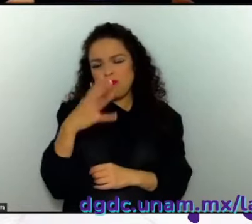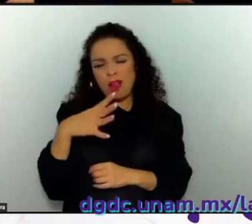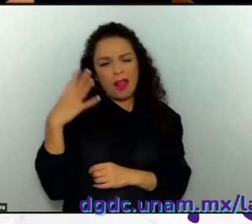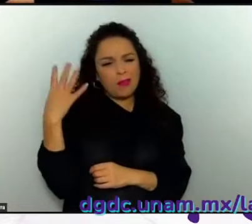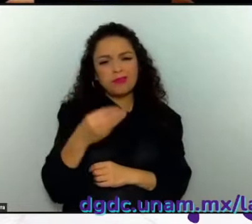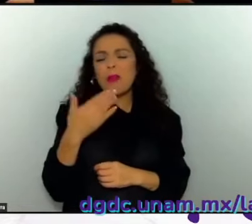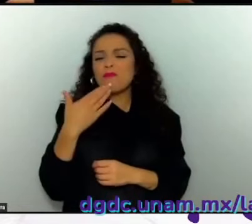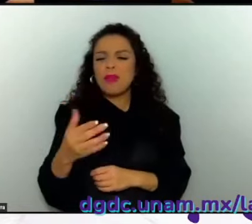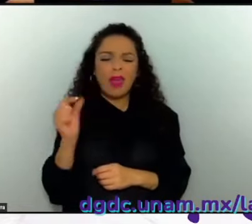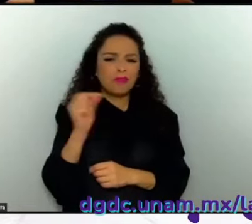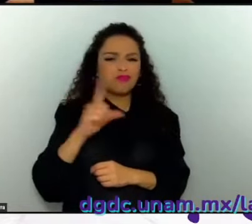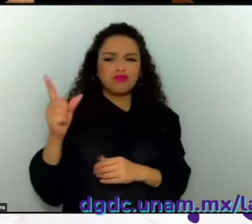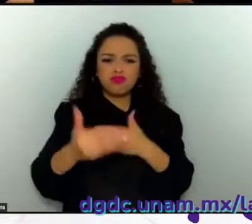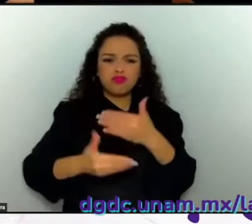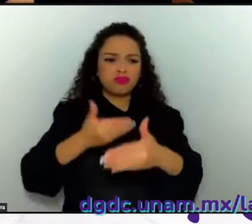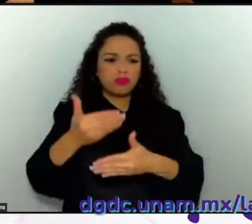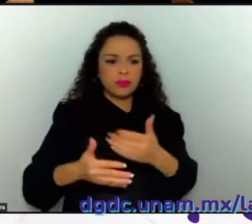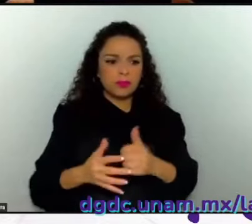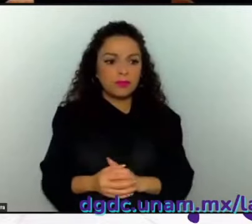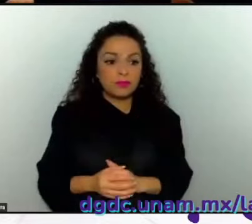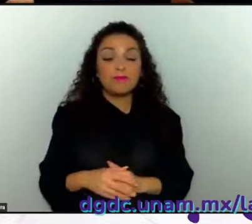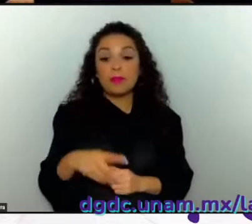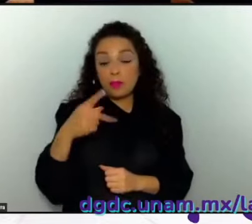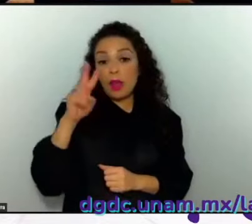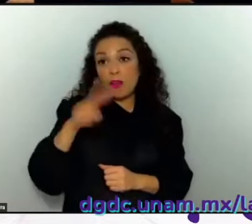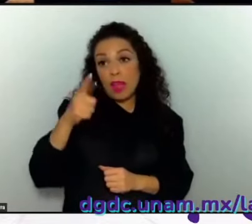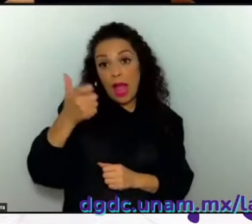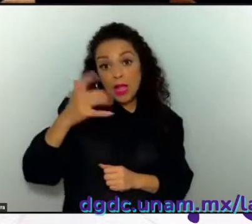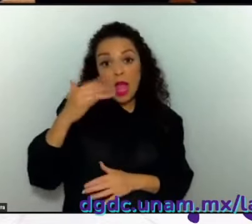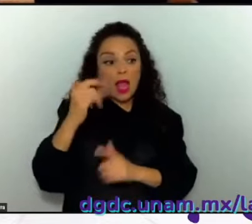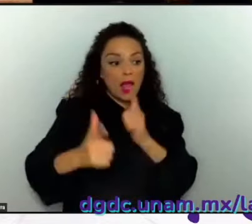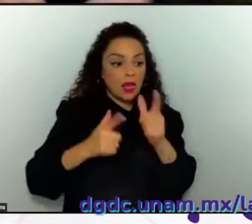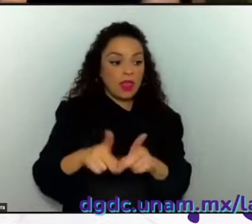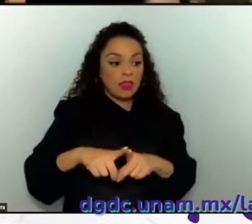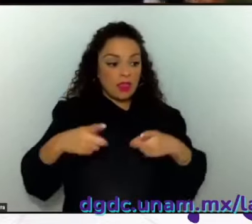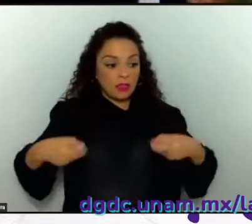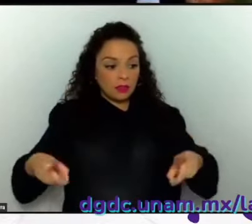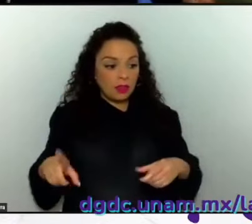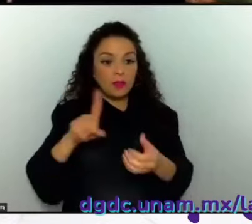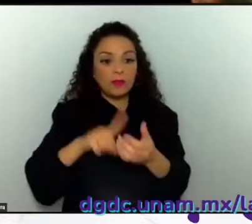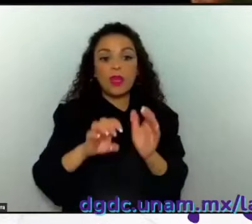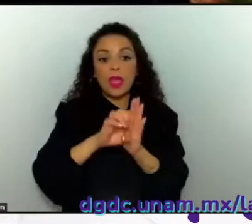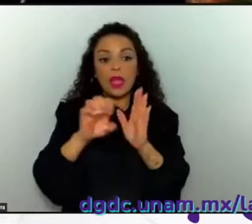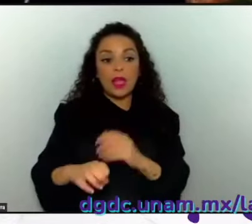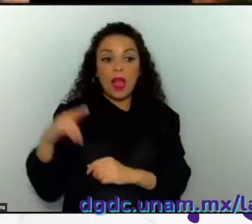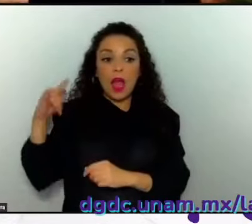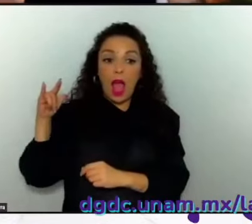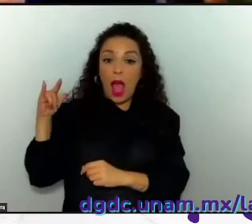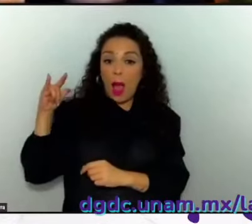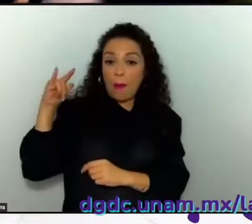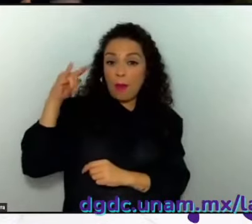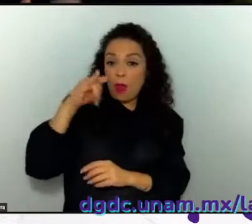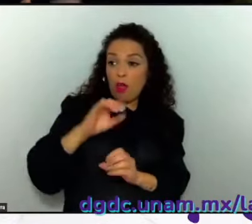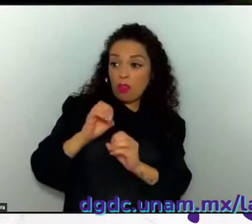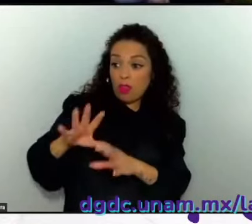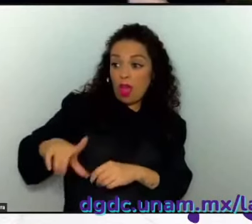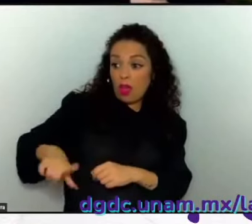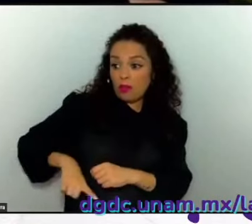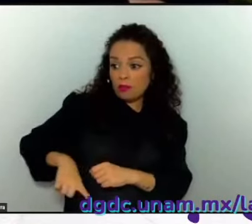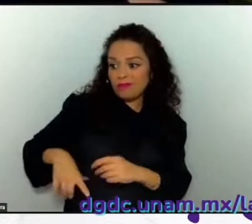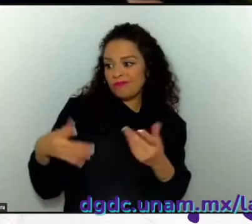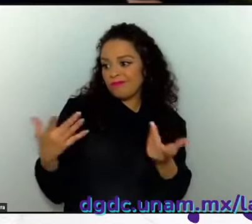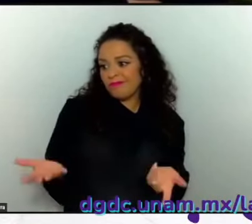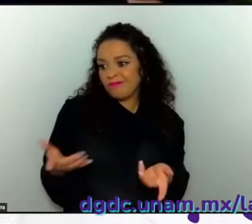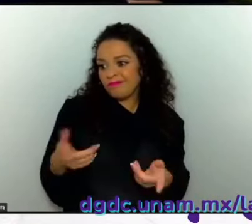gobiernos, se desarrollan lentas y son caras. O sea, yo creo que si el desarrollo de la aviación se lo hubiéramos dejado a los gobiernos, seguiríamos teniendo aviones de